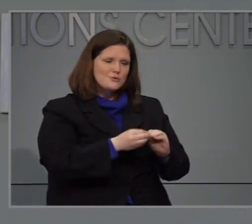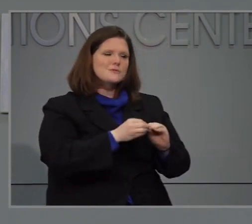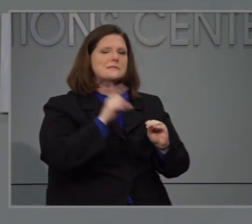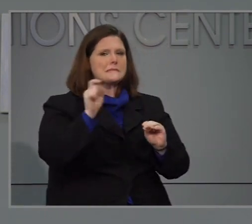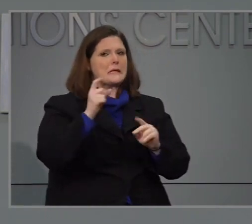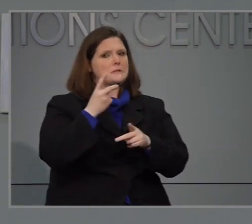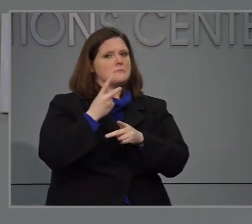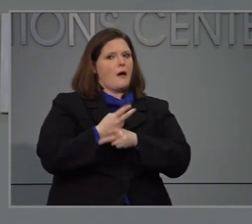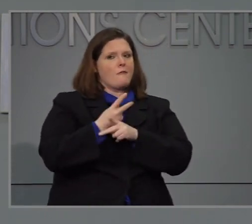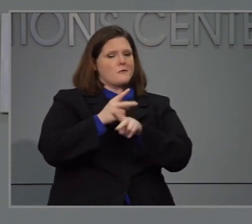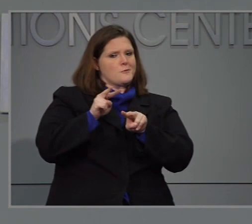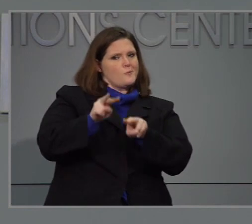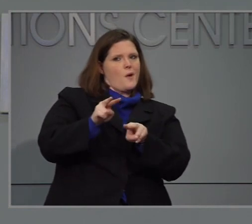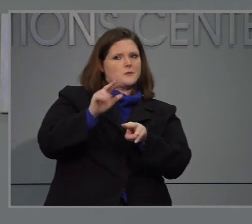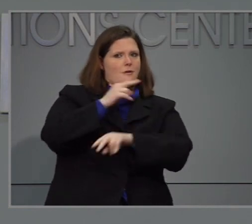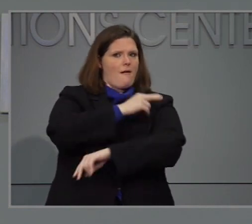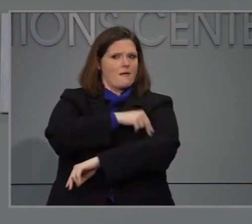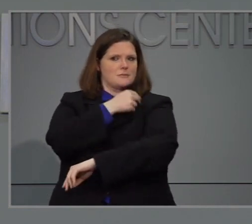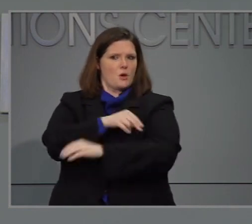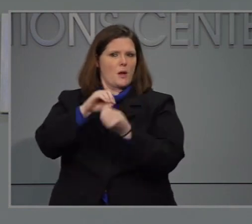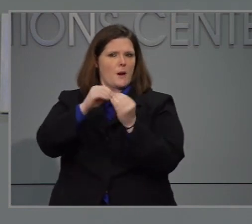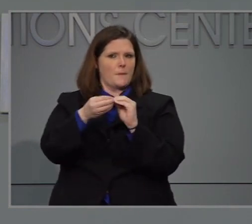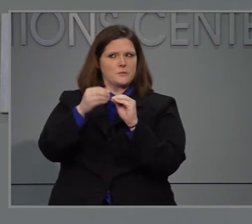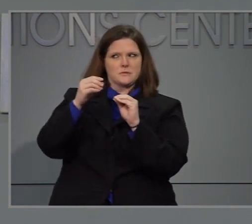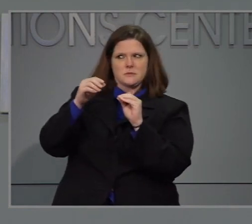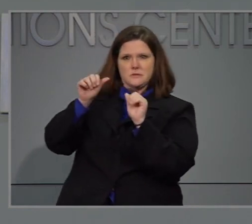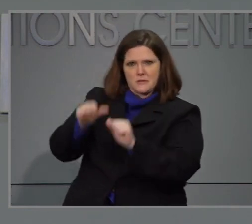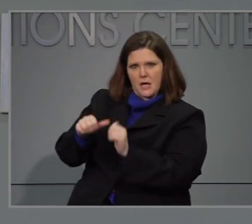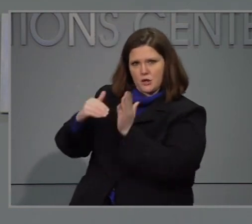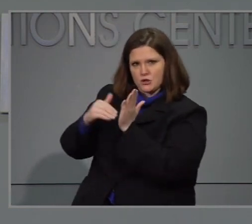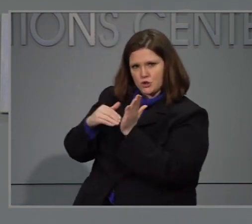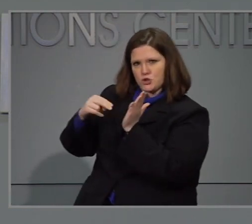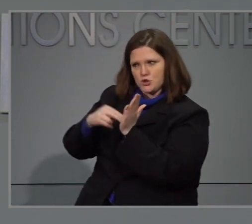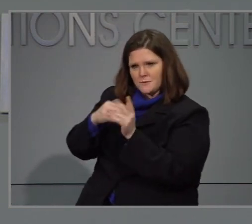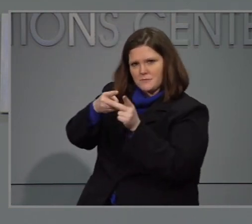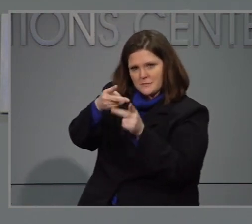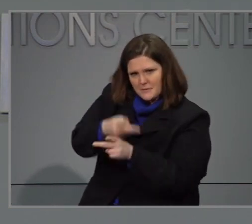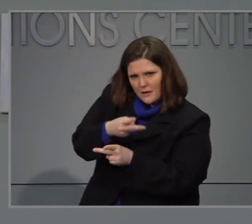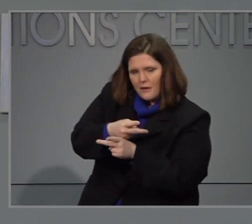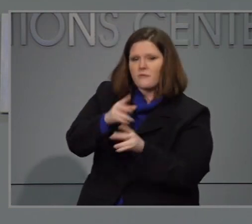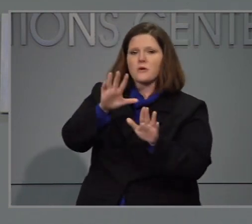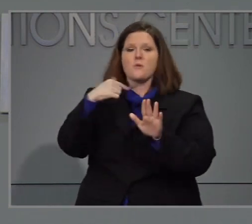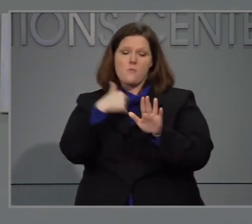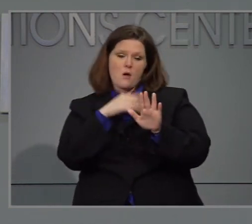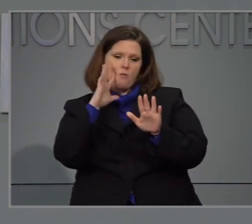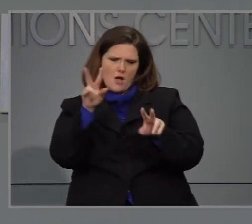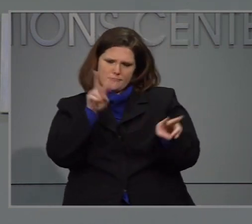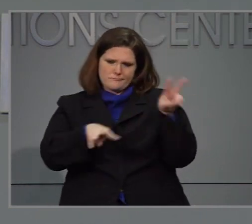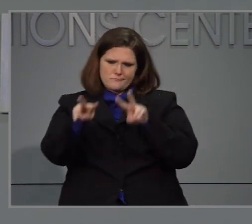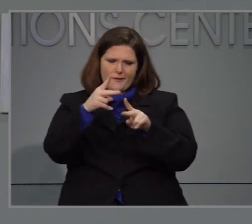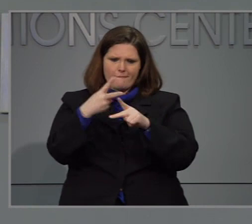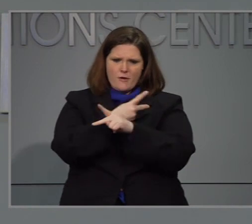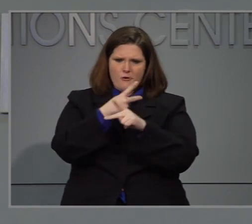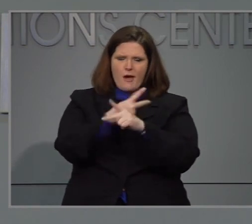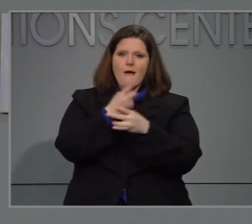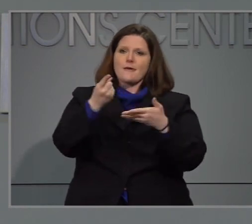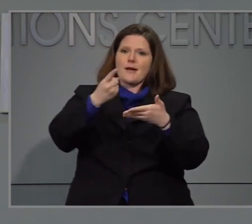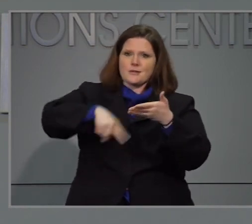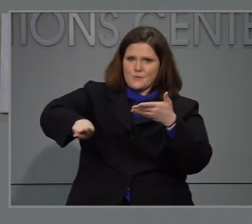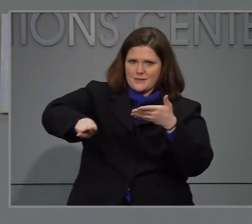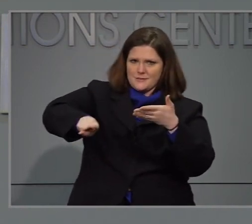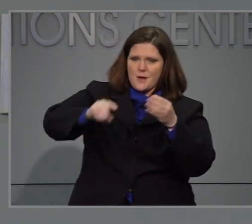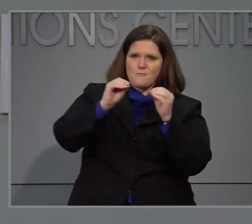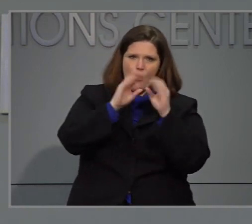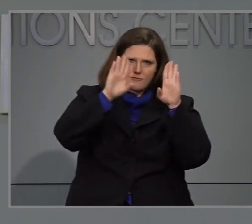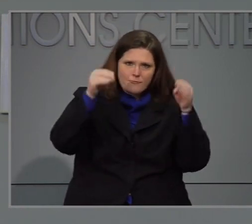atención, pero en general me siento optimista en cuanto a la semana que entra poder empezar a relajar restricciones